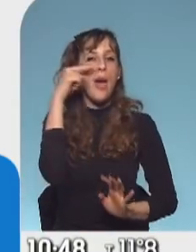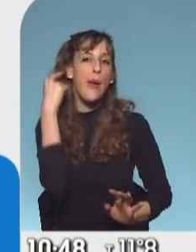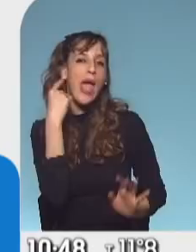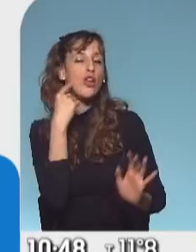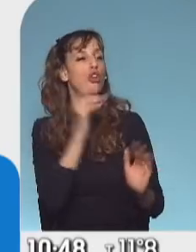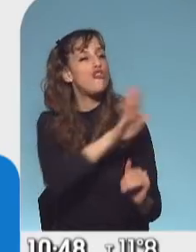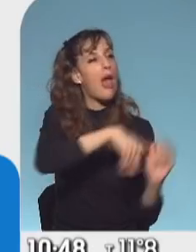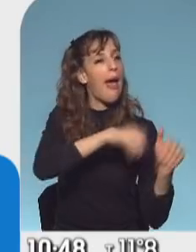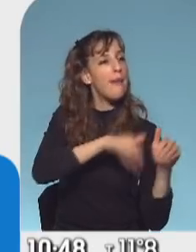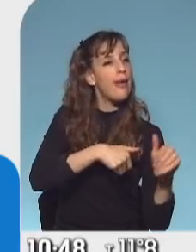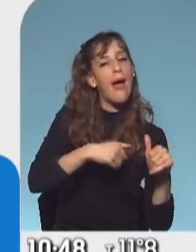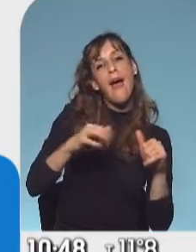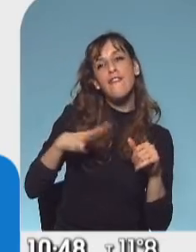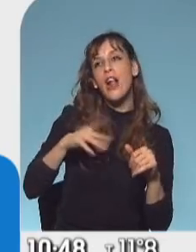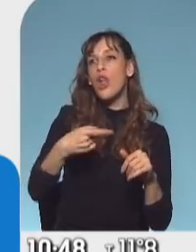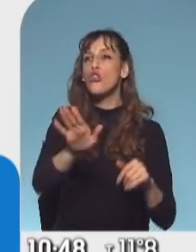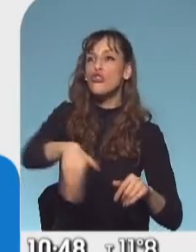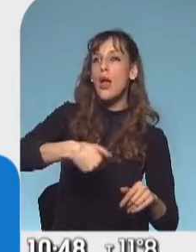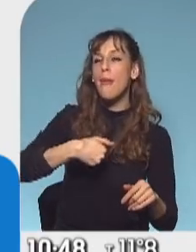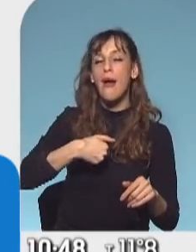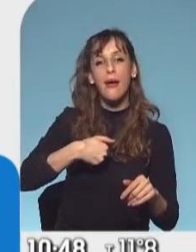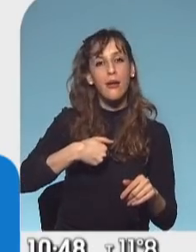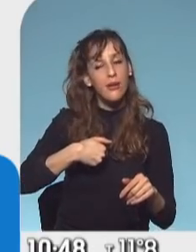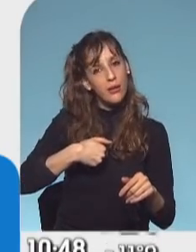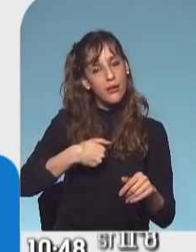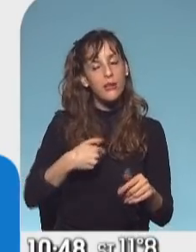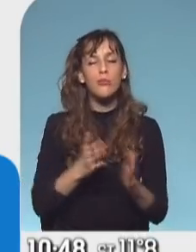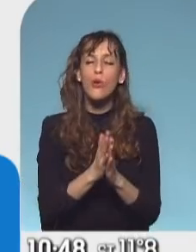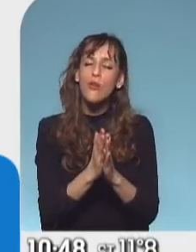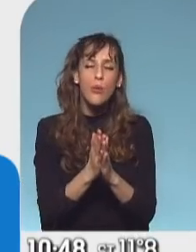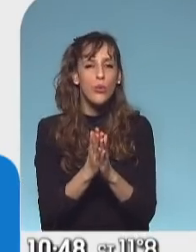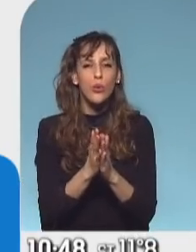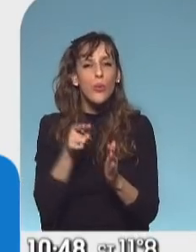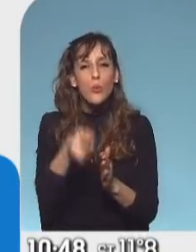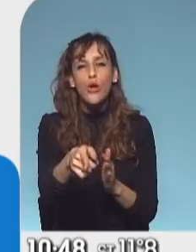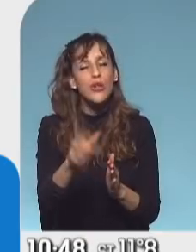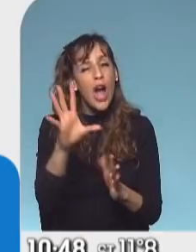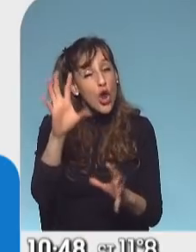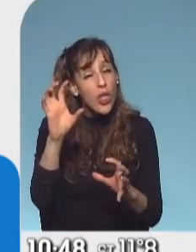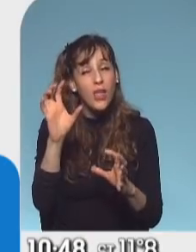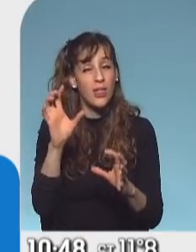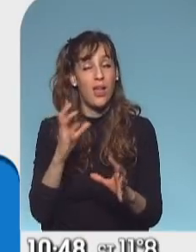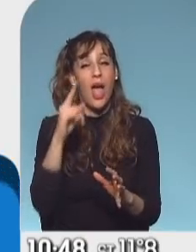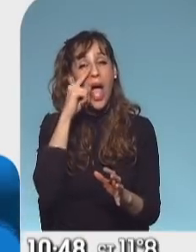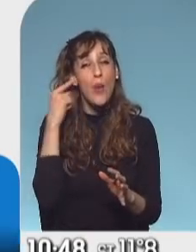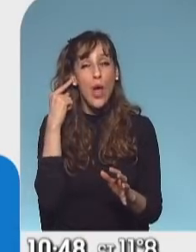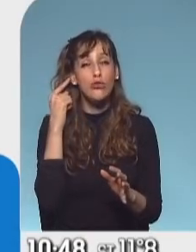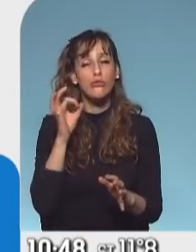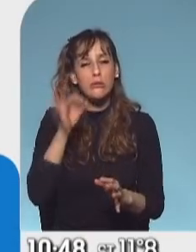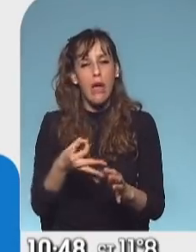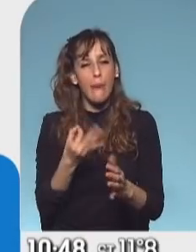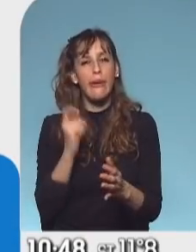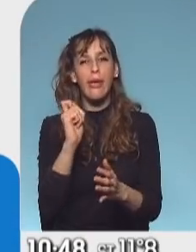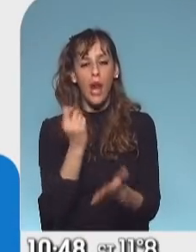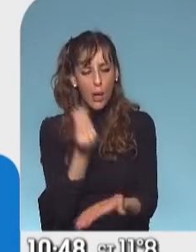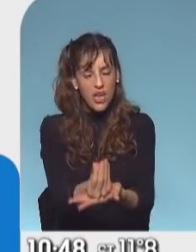no llamó al mismo tiempo al otro, nunca dejen de olvidar que Alberto sabe a quiénes representa, y